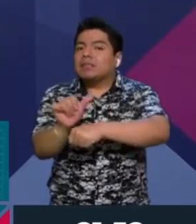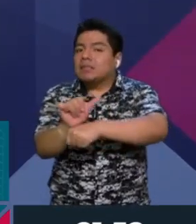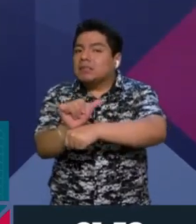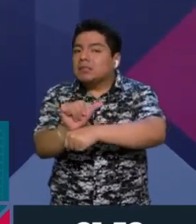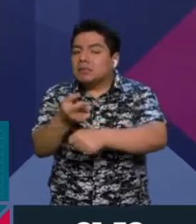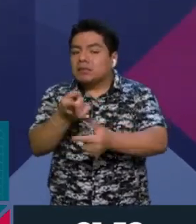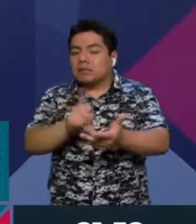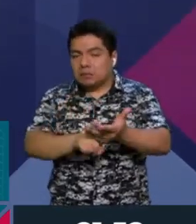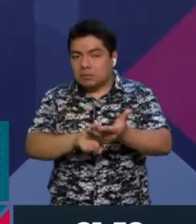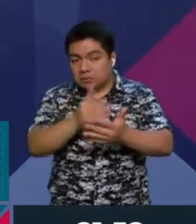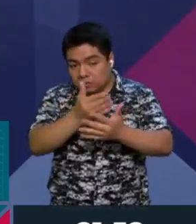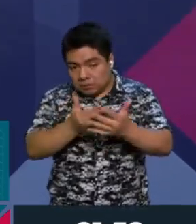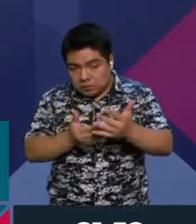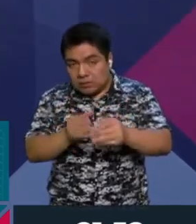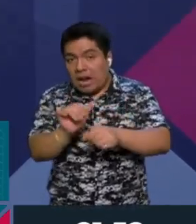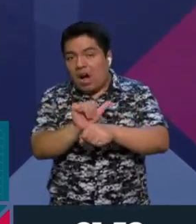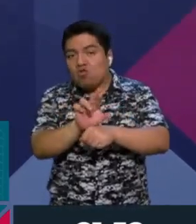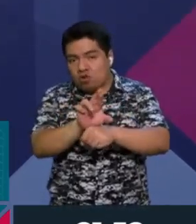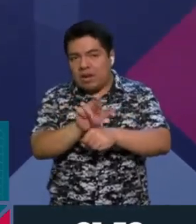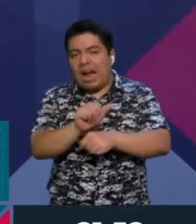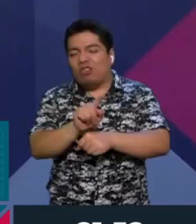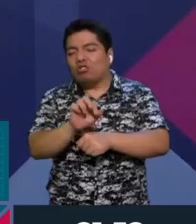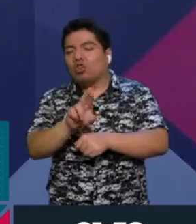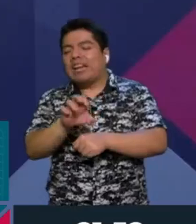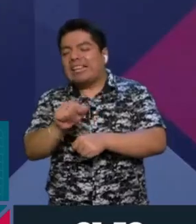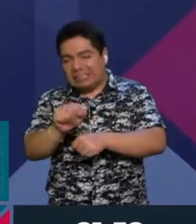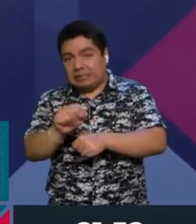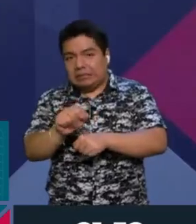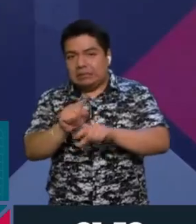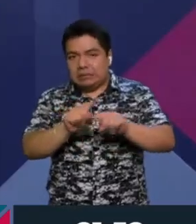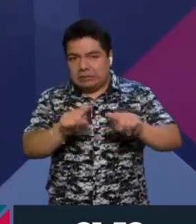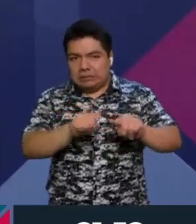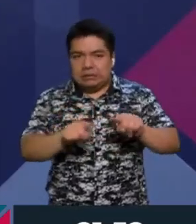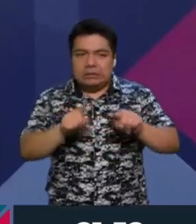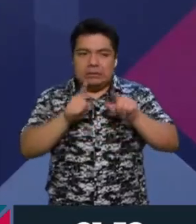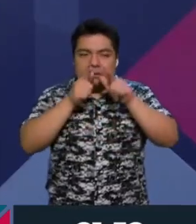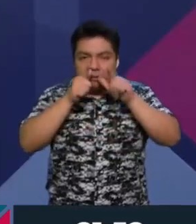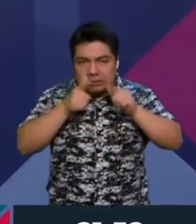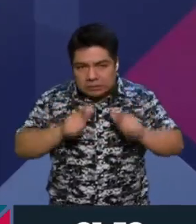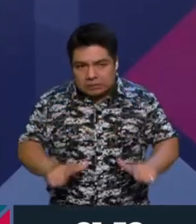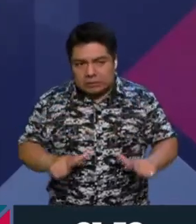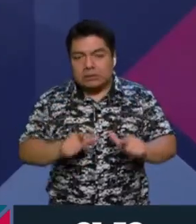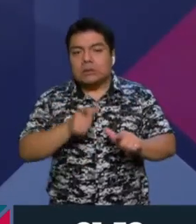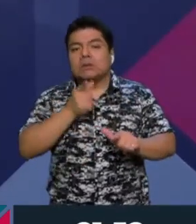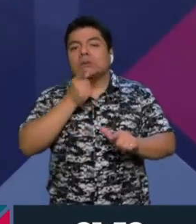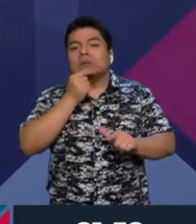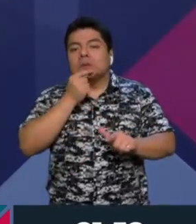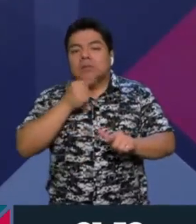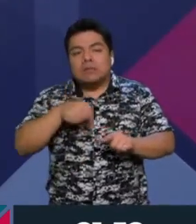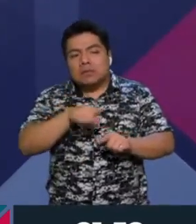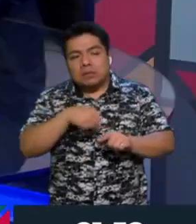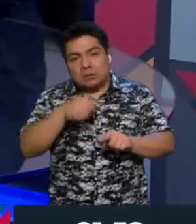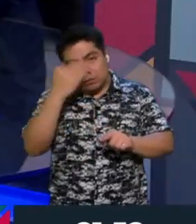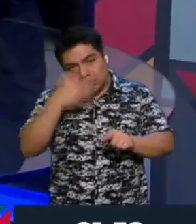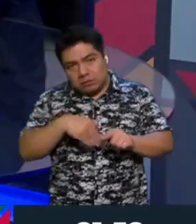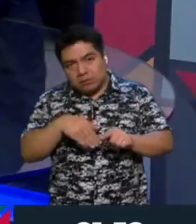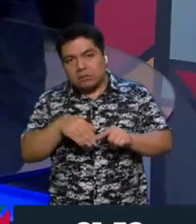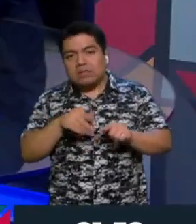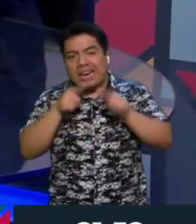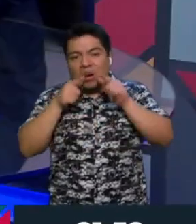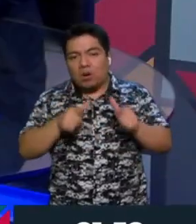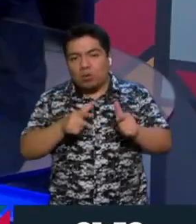precursores de esta literatura policíaca, de este género negro en la literatura sueca. Voy a